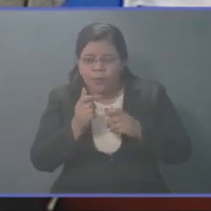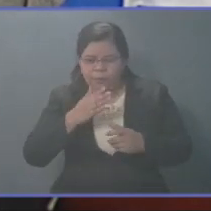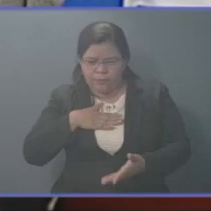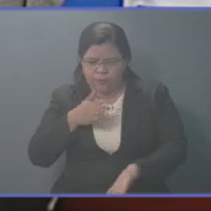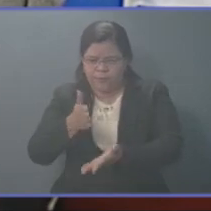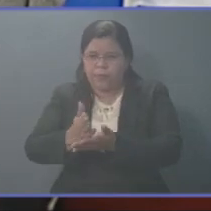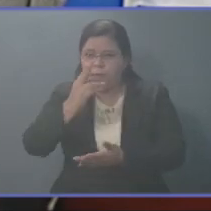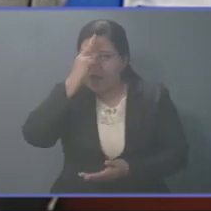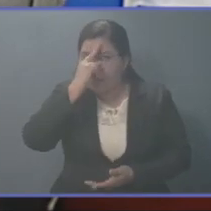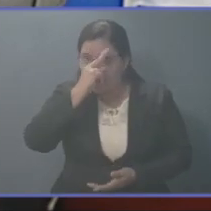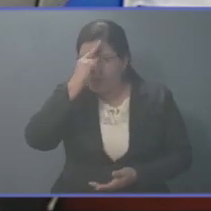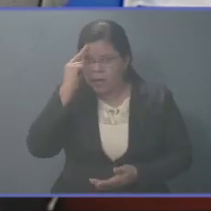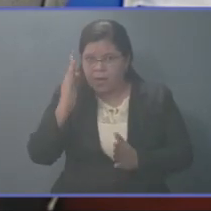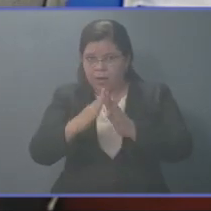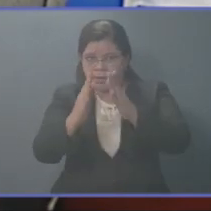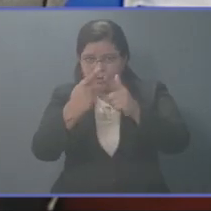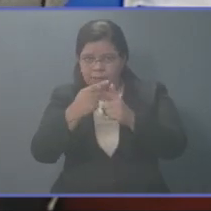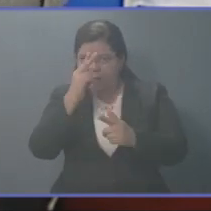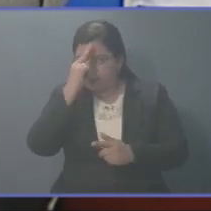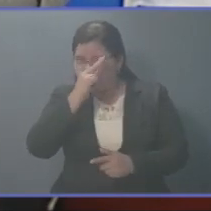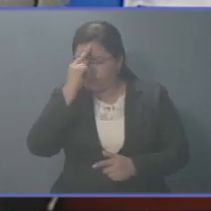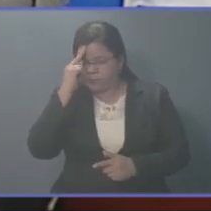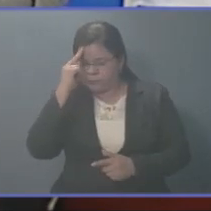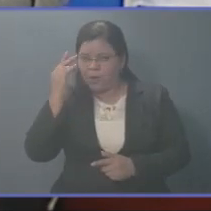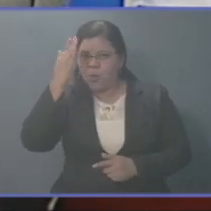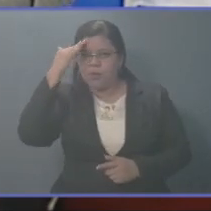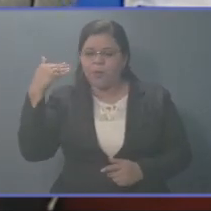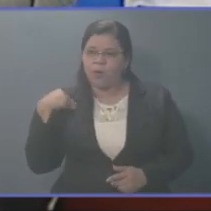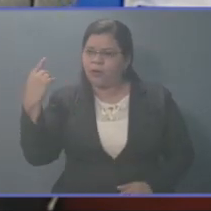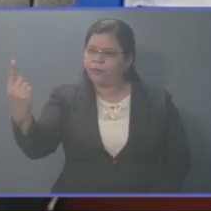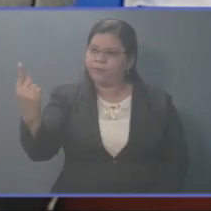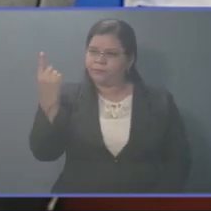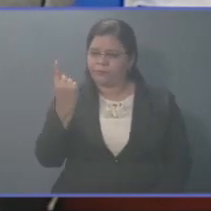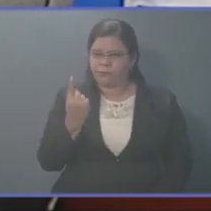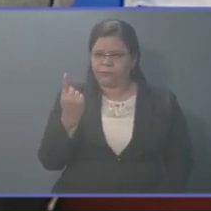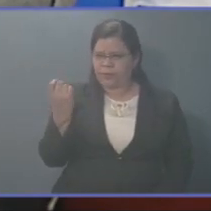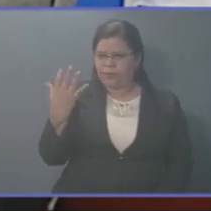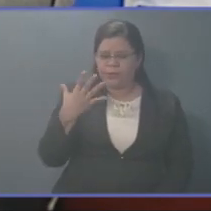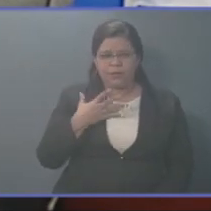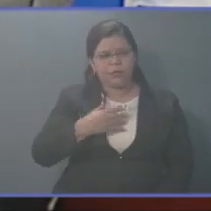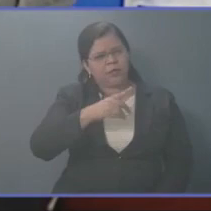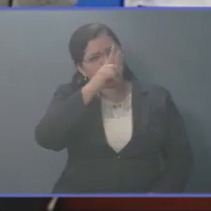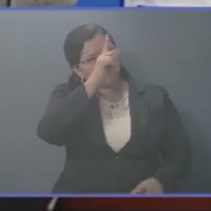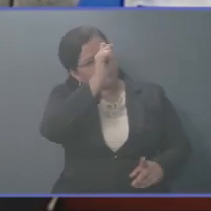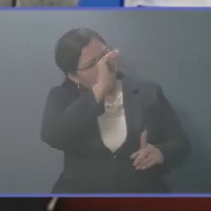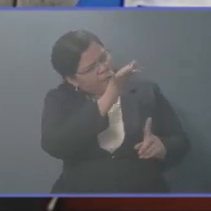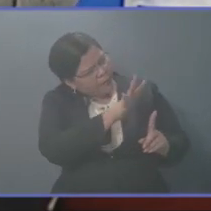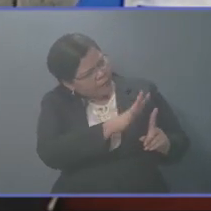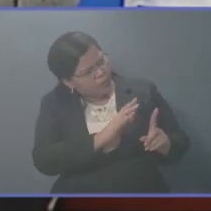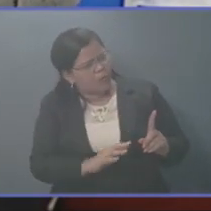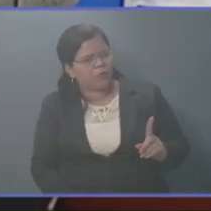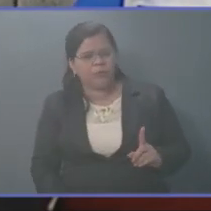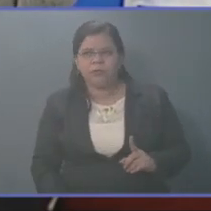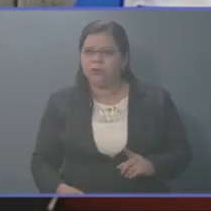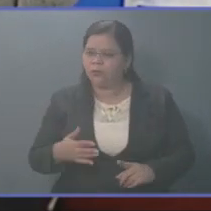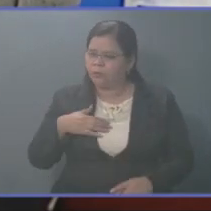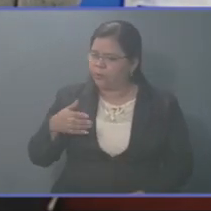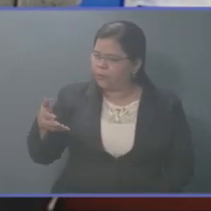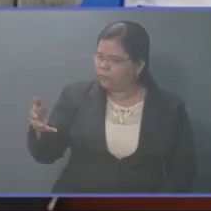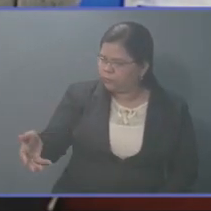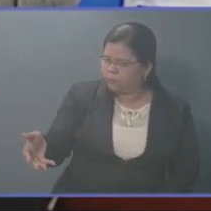católica. Y se me acerca una señora y me dice que Dios lo bendiga. Cuando yo le extiendo la